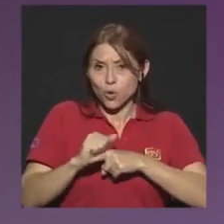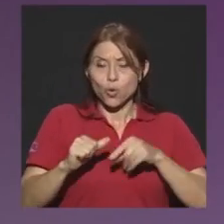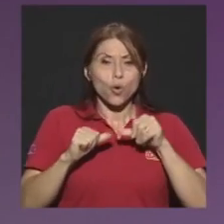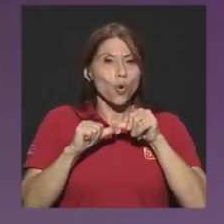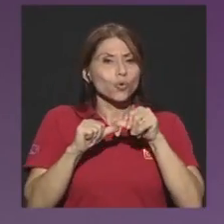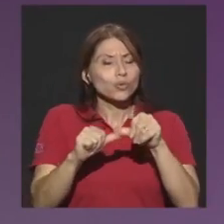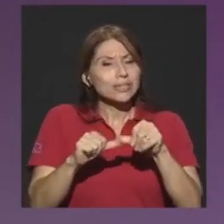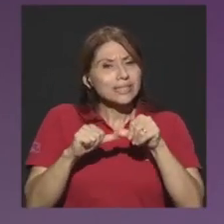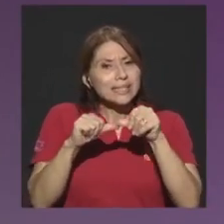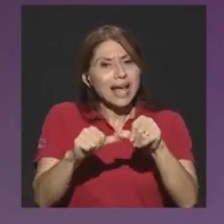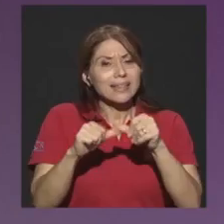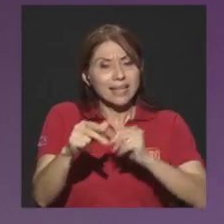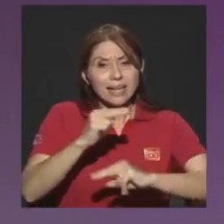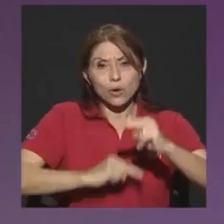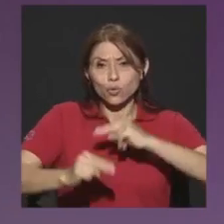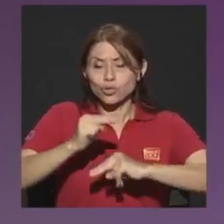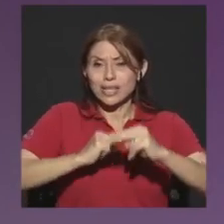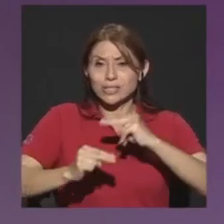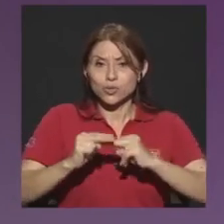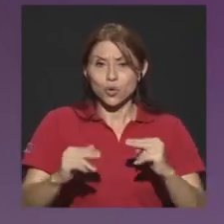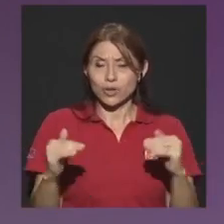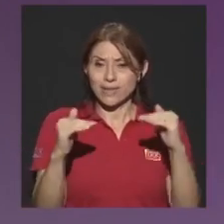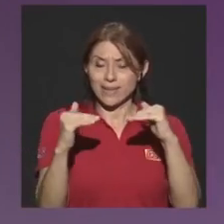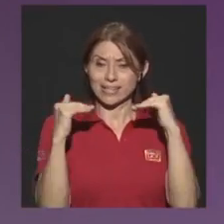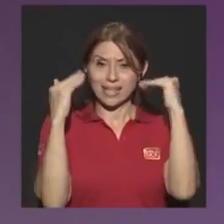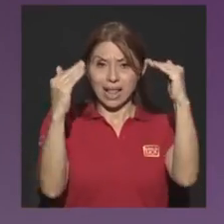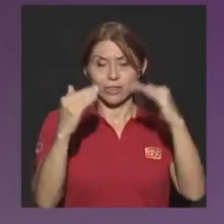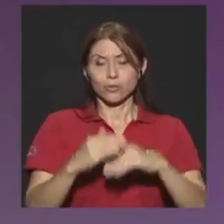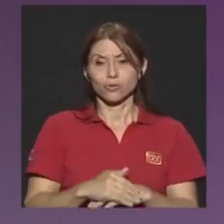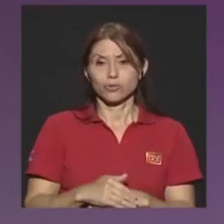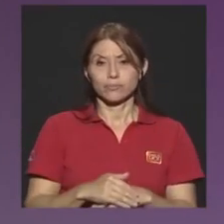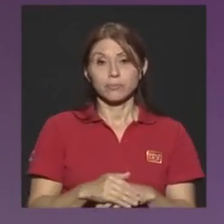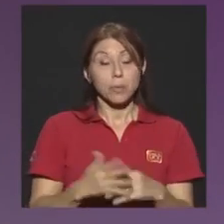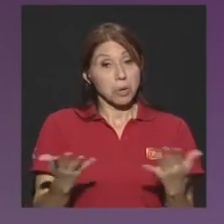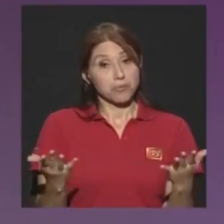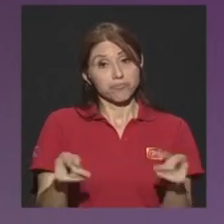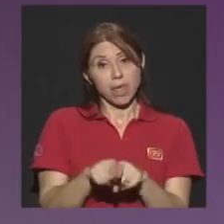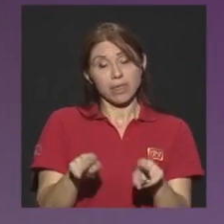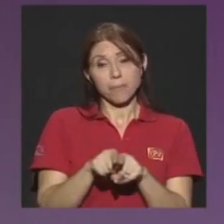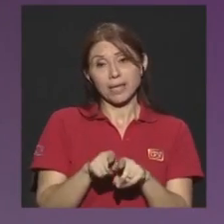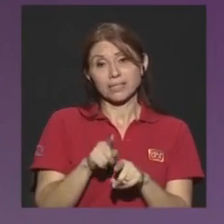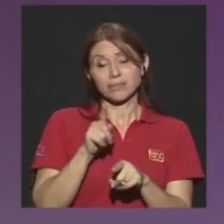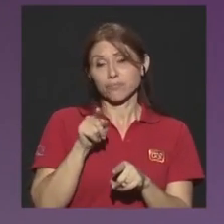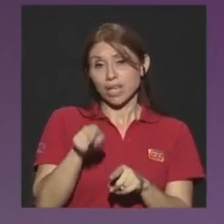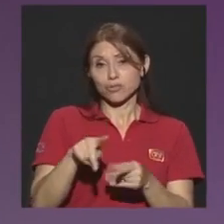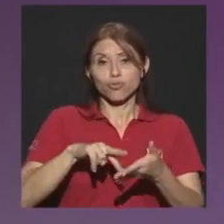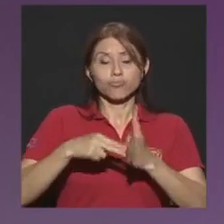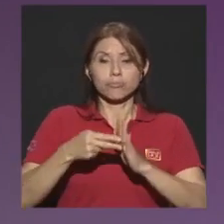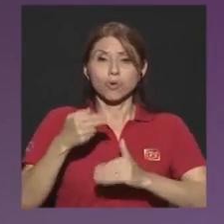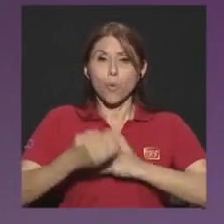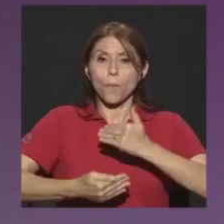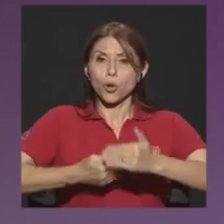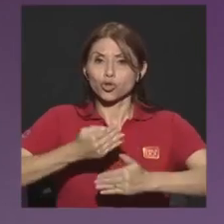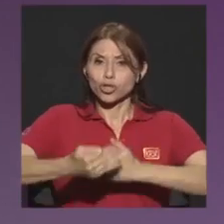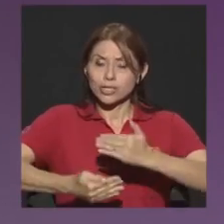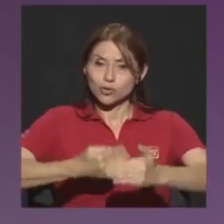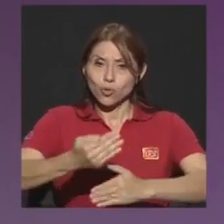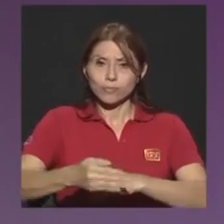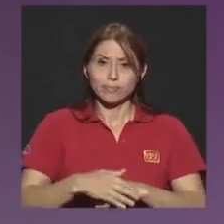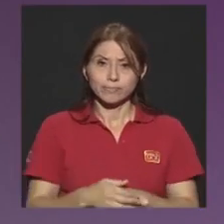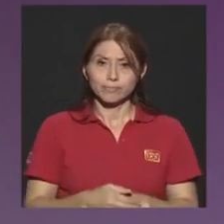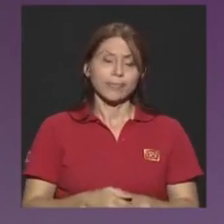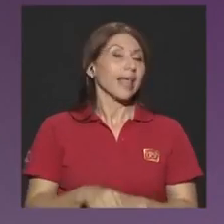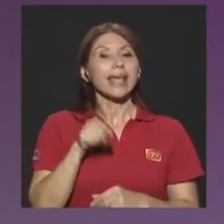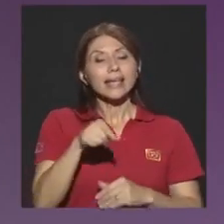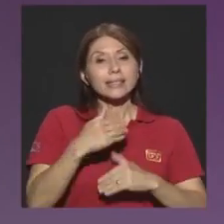altos niveles. Y me parece que, bueno, además es un proceso en el cual todas